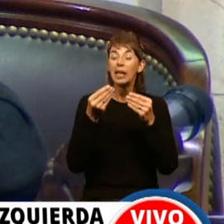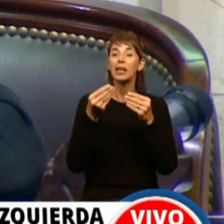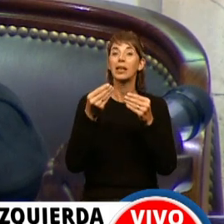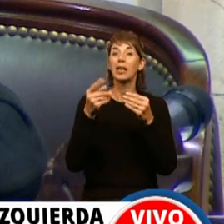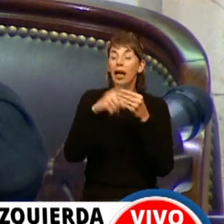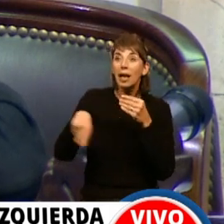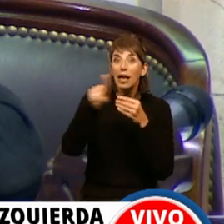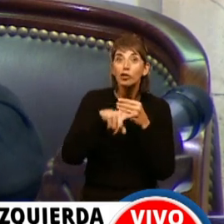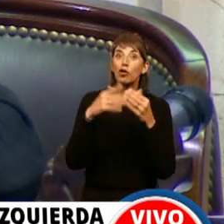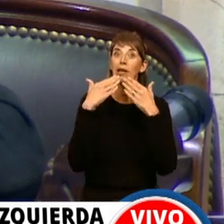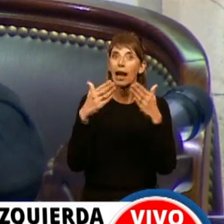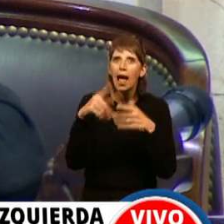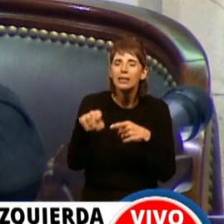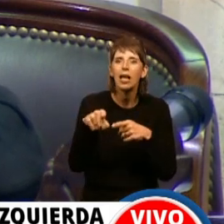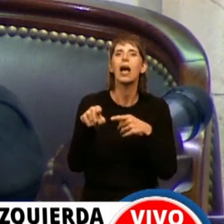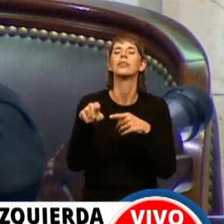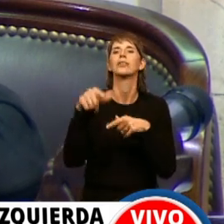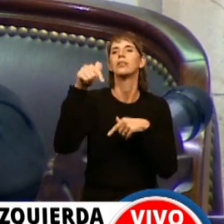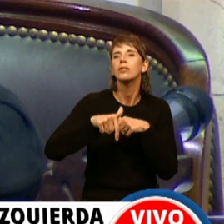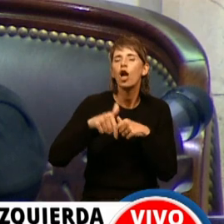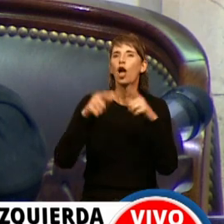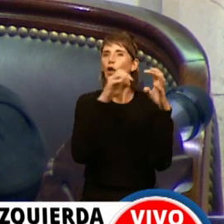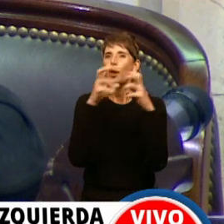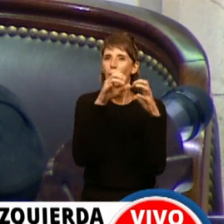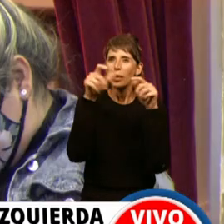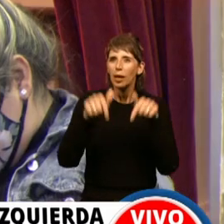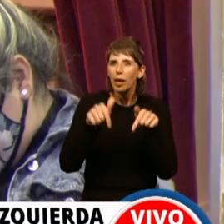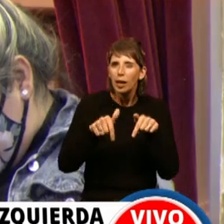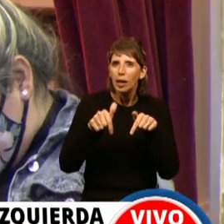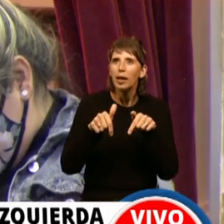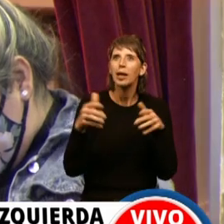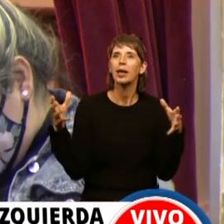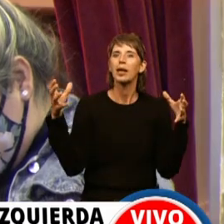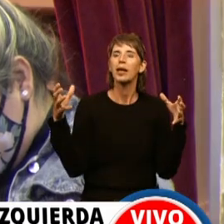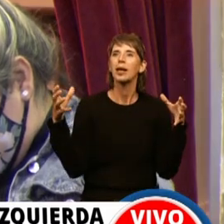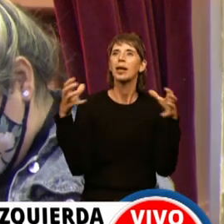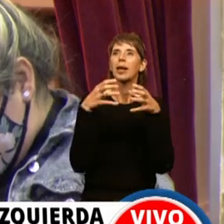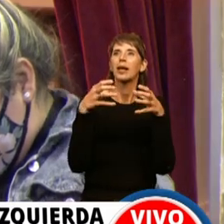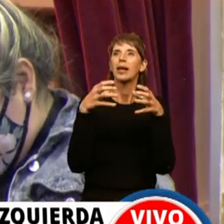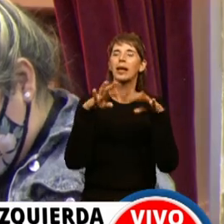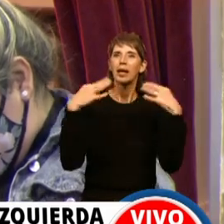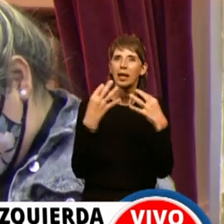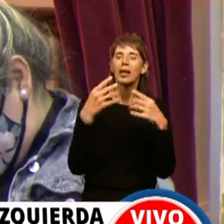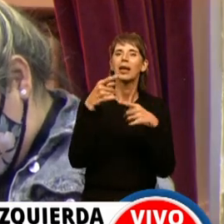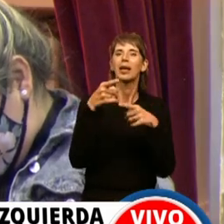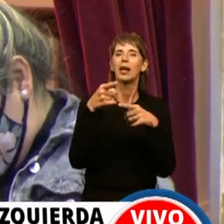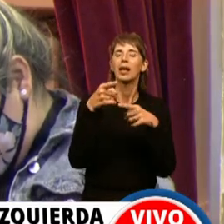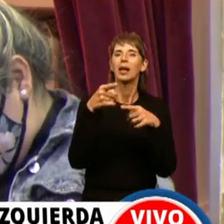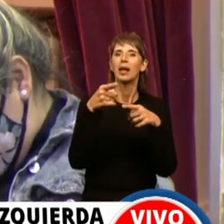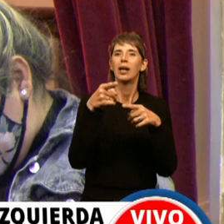los que han logrado que es el discuta en esta cámara y le han arrancado a todos los políticos la decisión